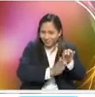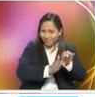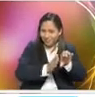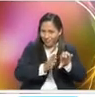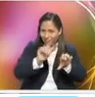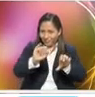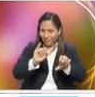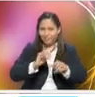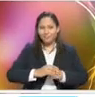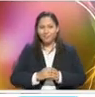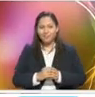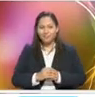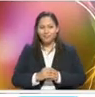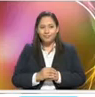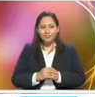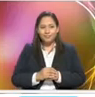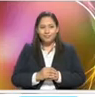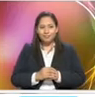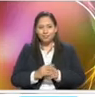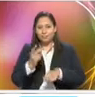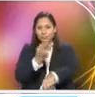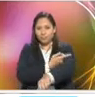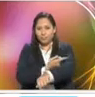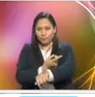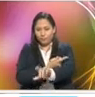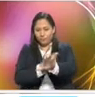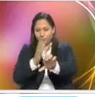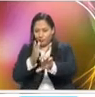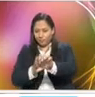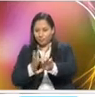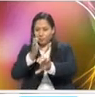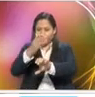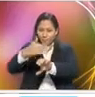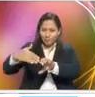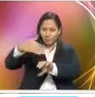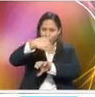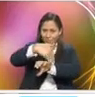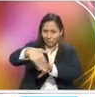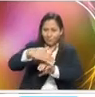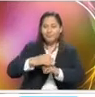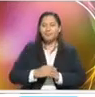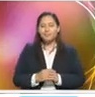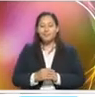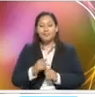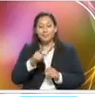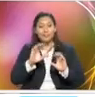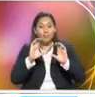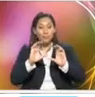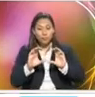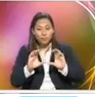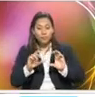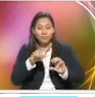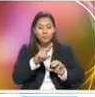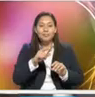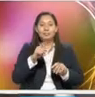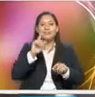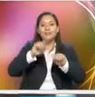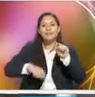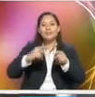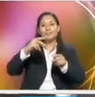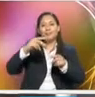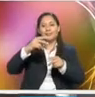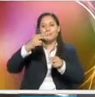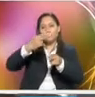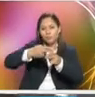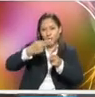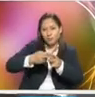rebanadas. a lo largo del durazno Ajá, exacto. y cuidando de no llevarnos el centro. El centro,